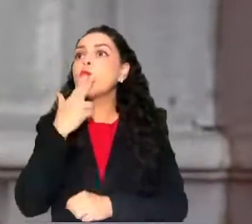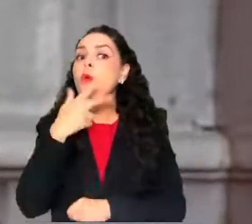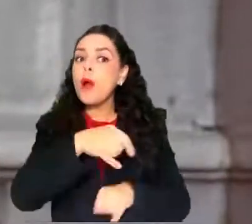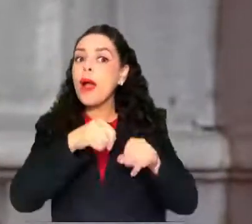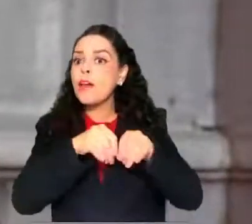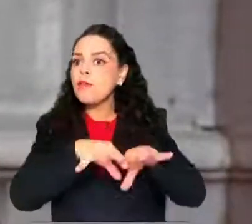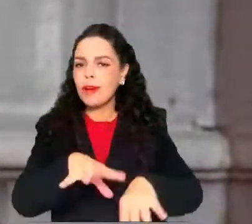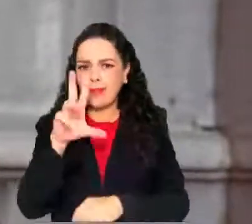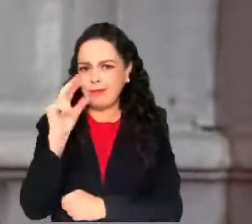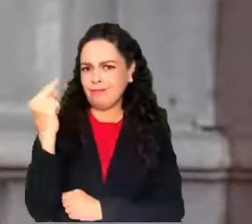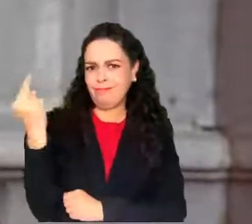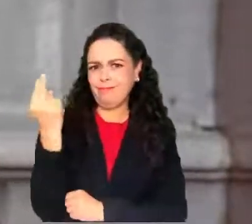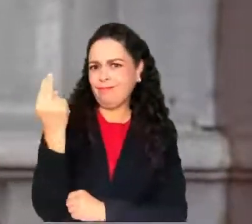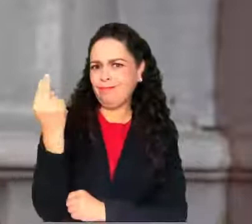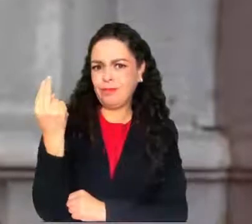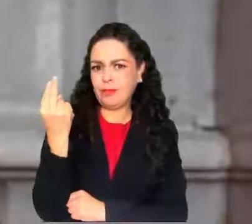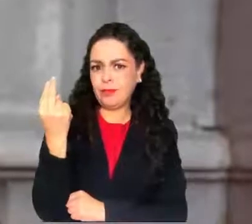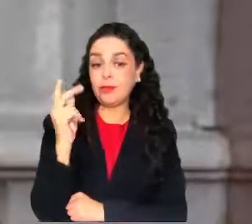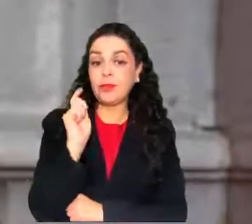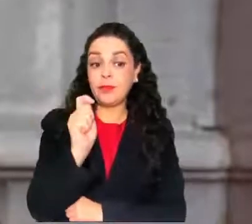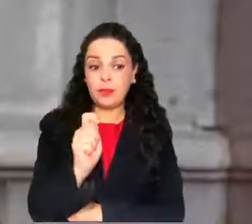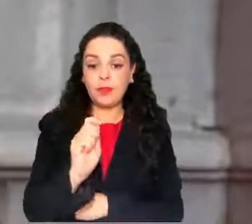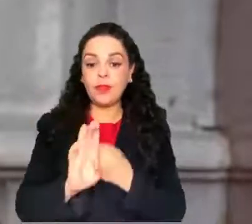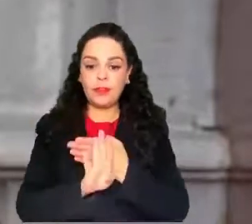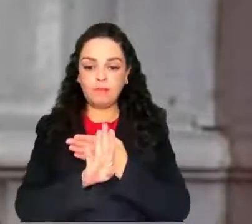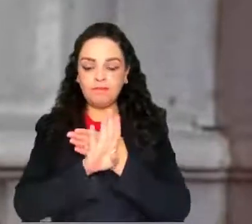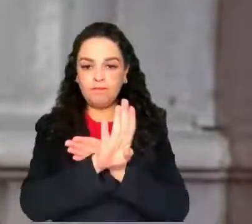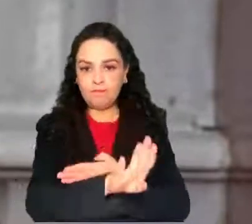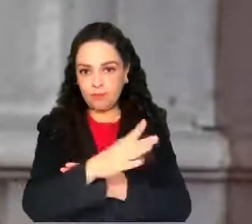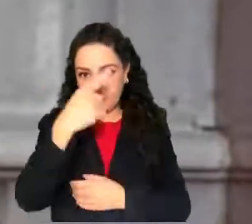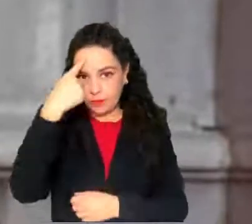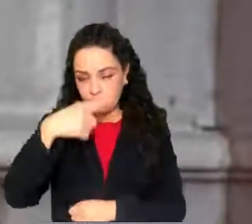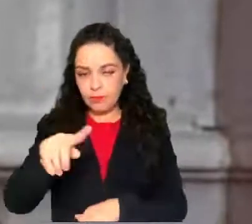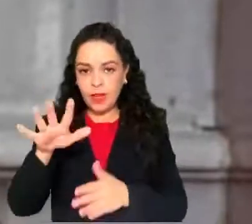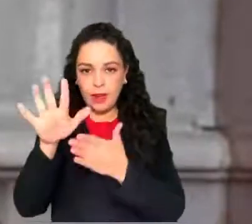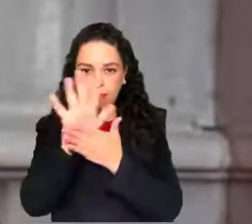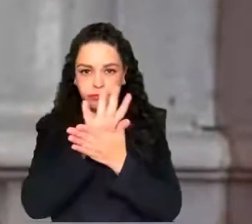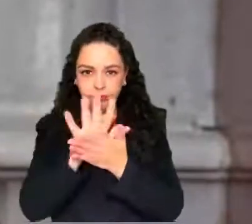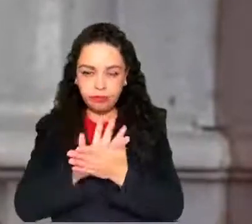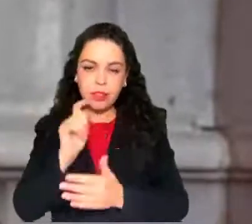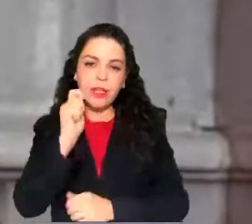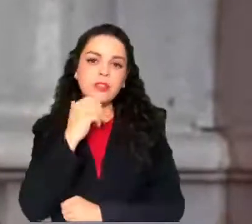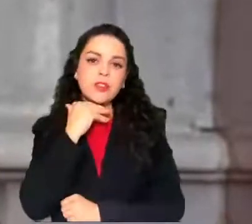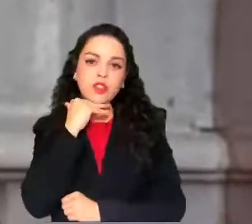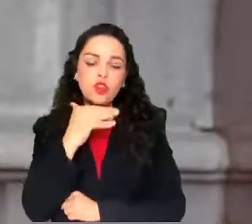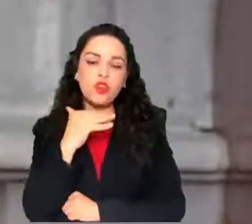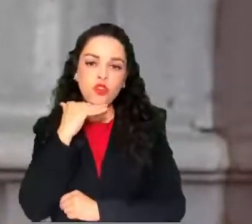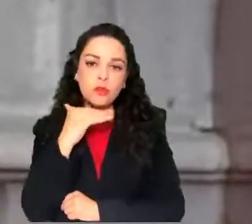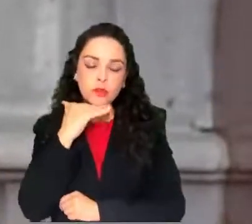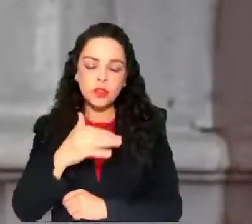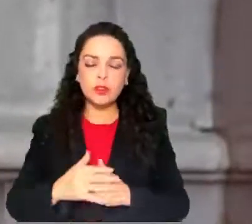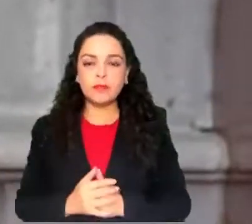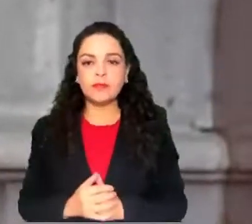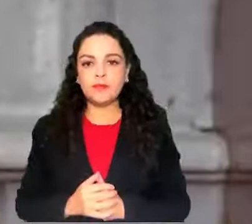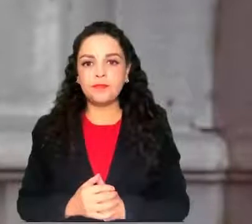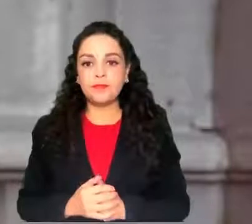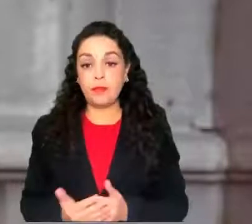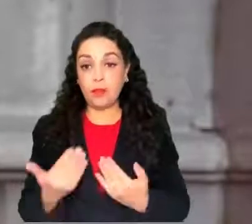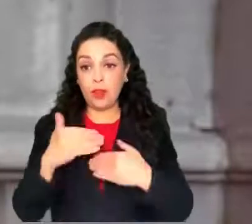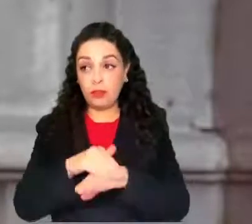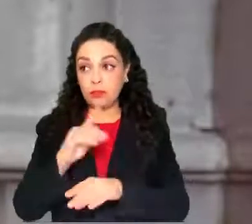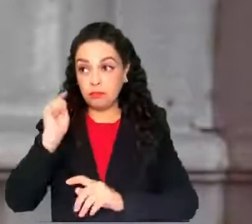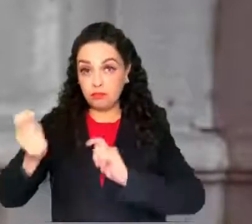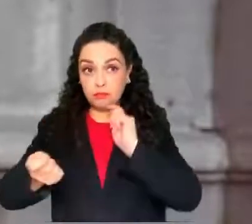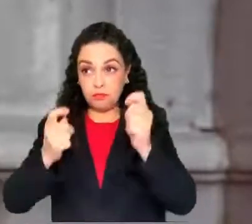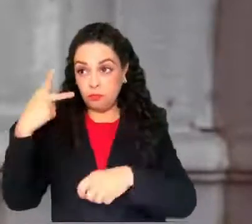prevenciones en contra de la corrupción por lo que hace la red a la rendición de cuentas debe destacarse que es un paradigma de la